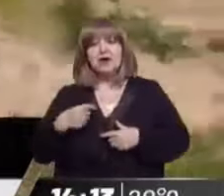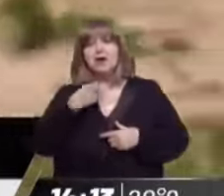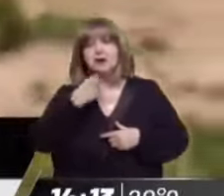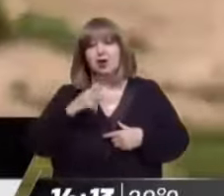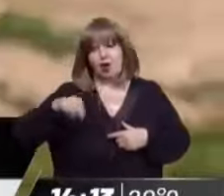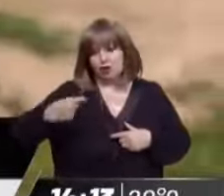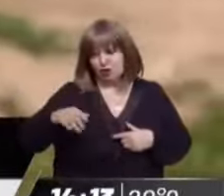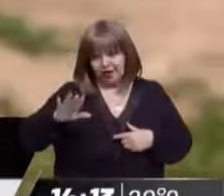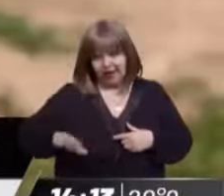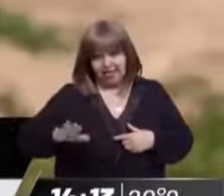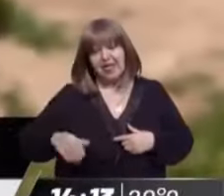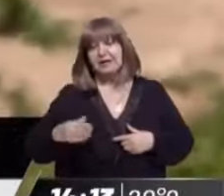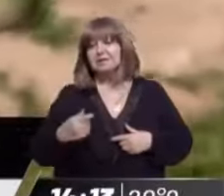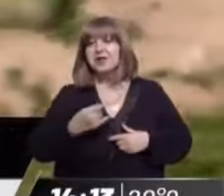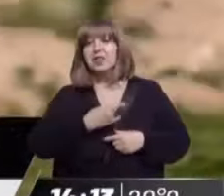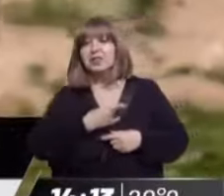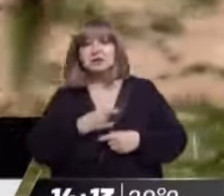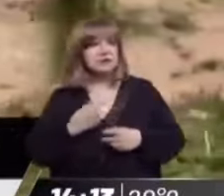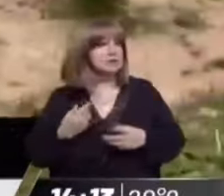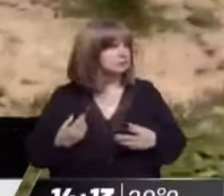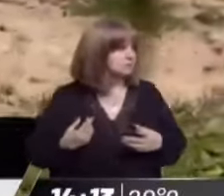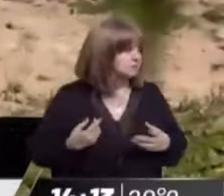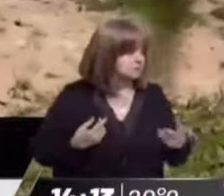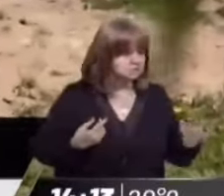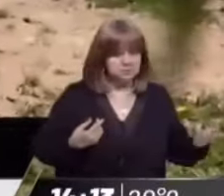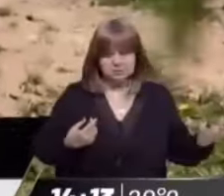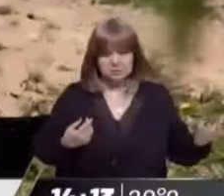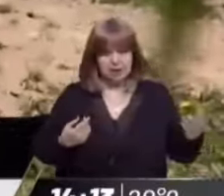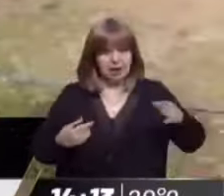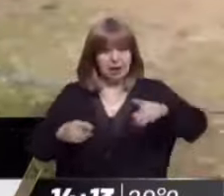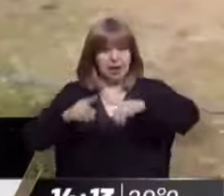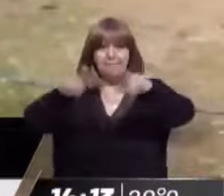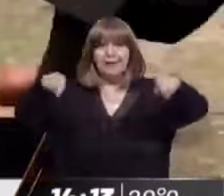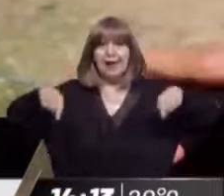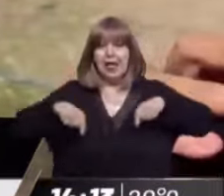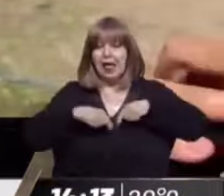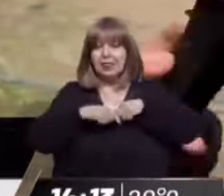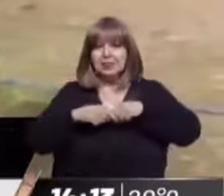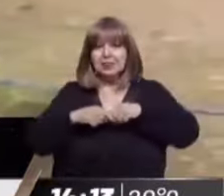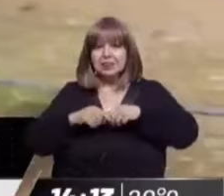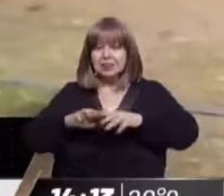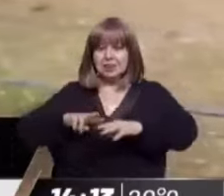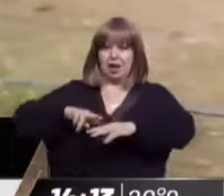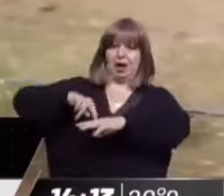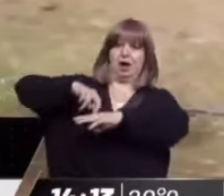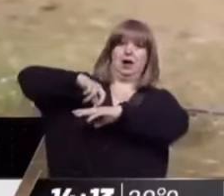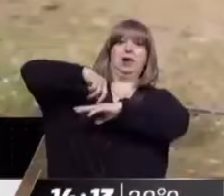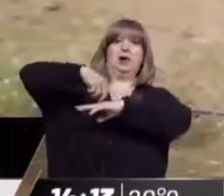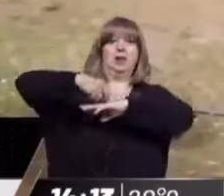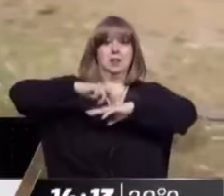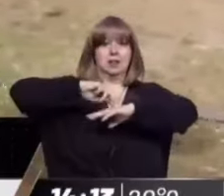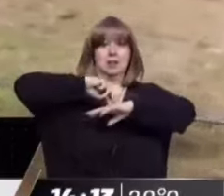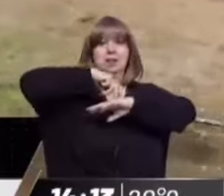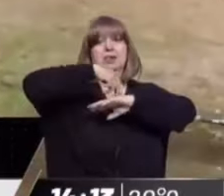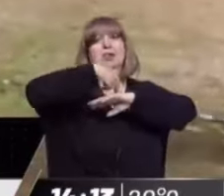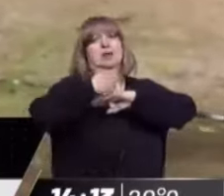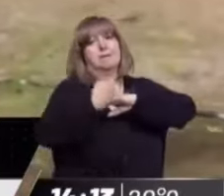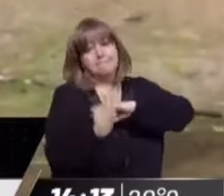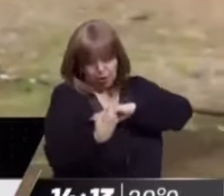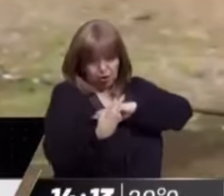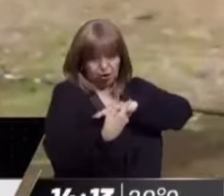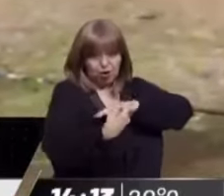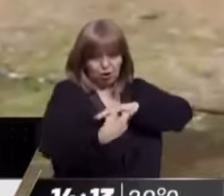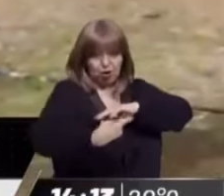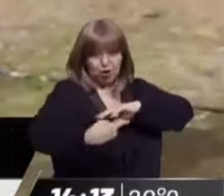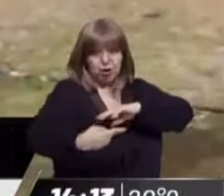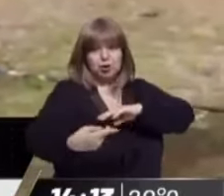nene Entonces le digo dónde está y cuando salimos para allá estaba en la pileta había caído en la pileta ido la pileta no sé si se cayó solo o